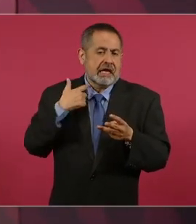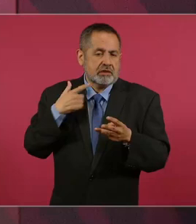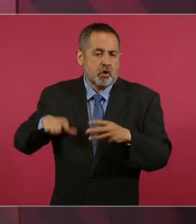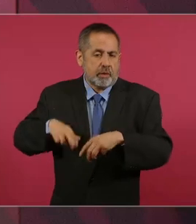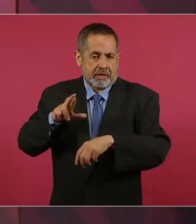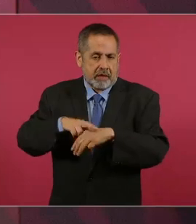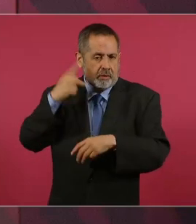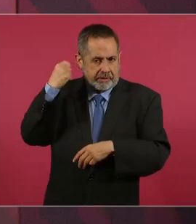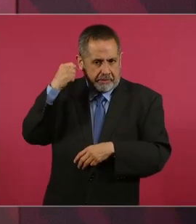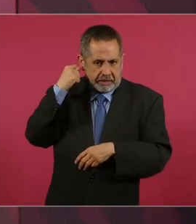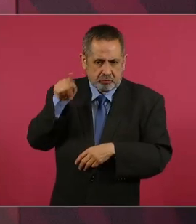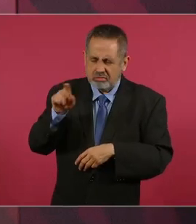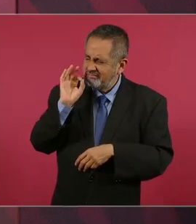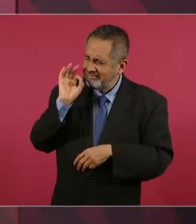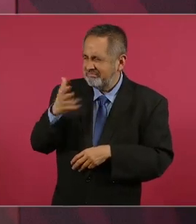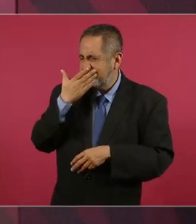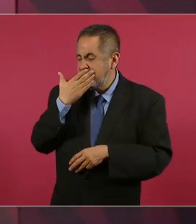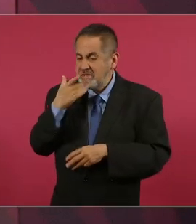Pedrero.